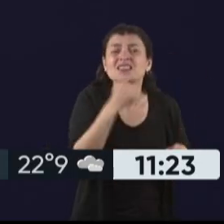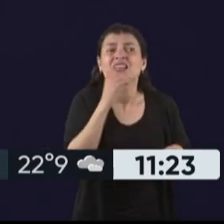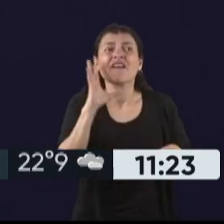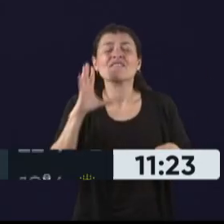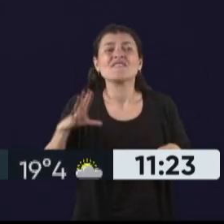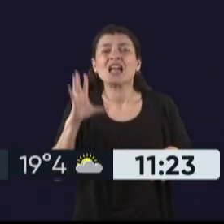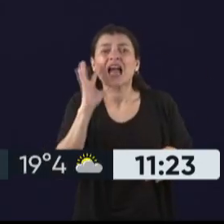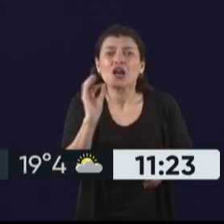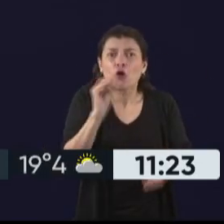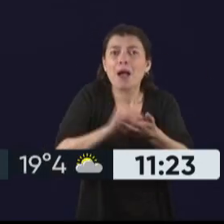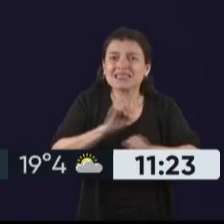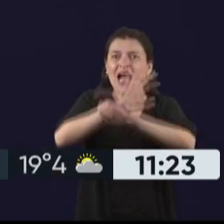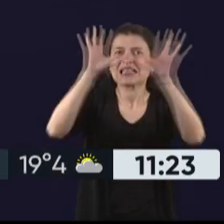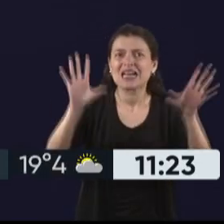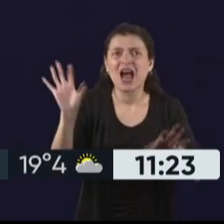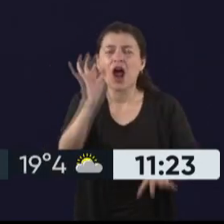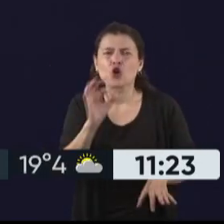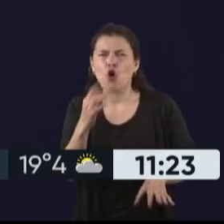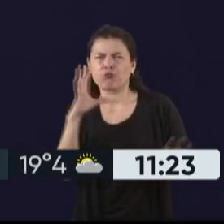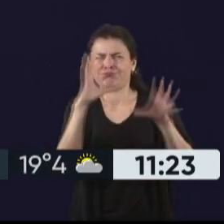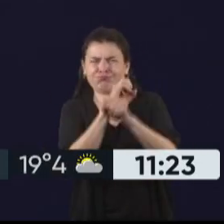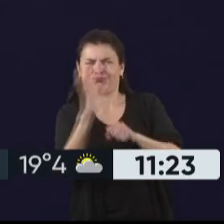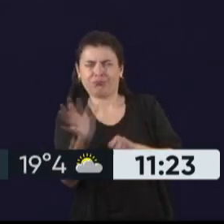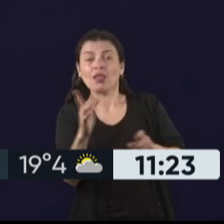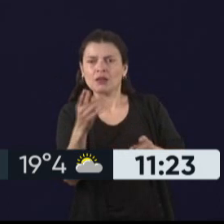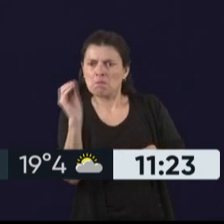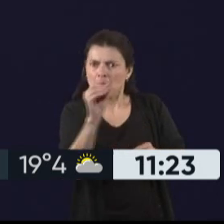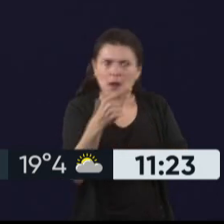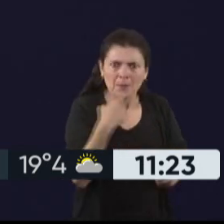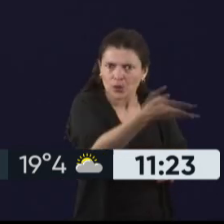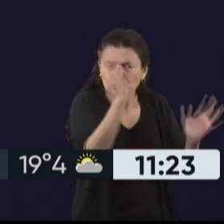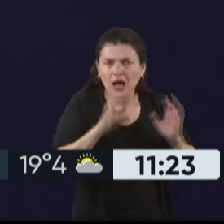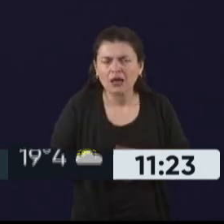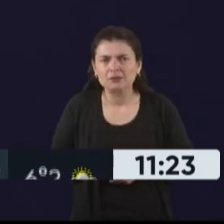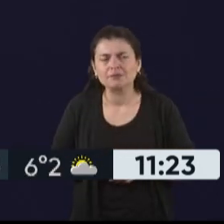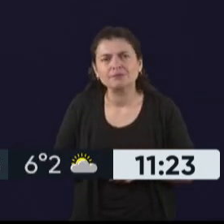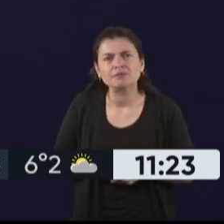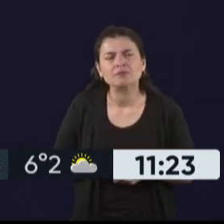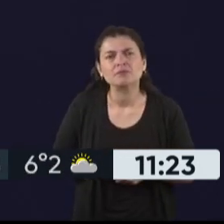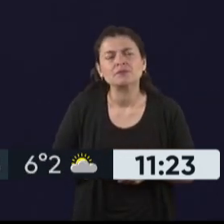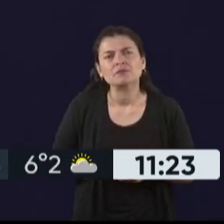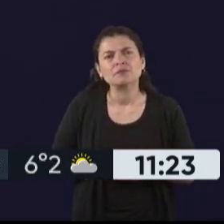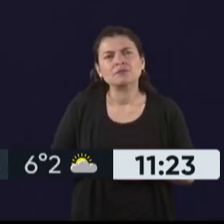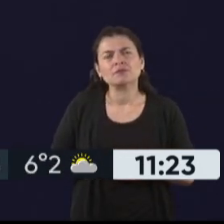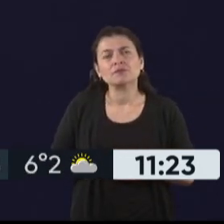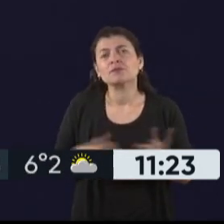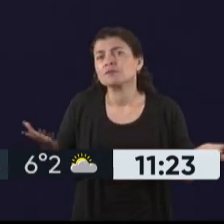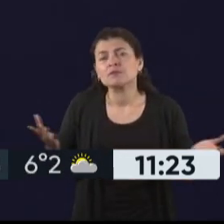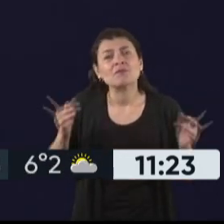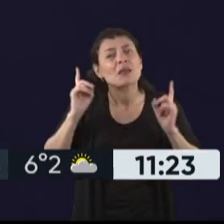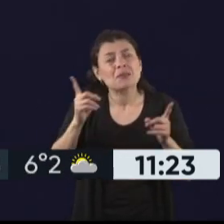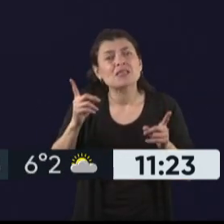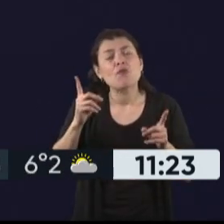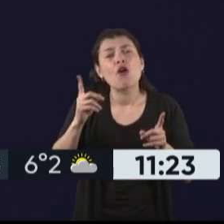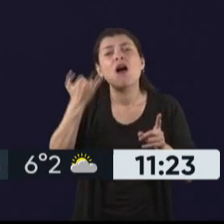explicar. Te repito, dentro de lo que entiendo que fue parte de lo que se cuenta, todo lo que se cuenta dentro de su